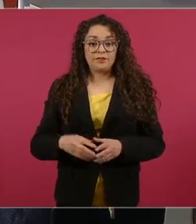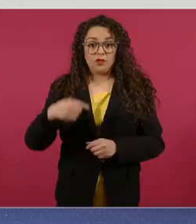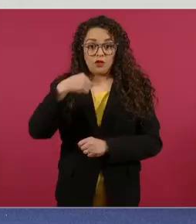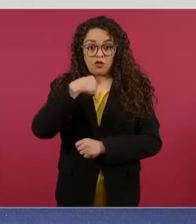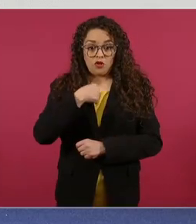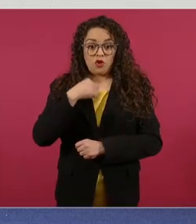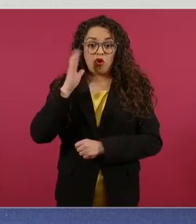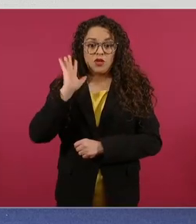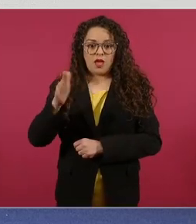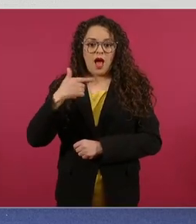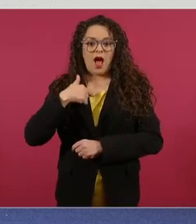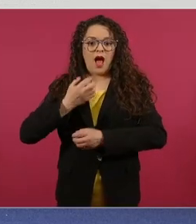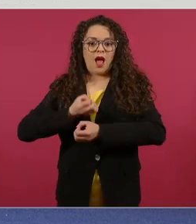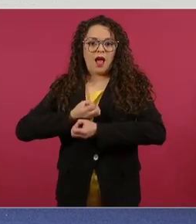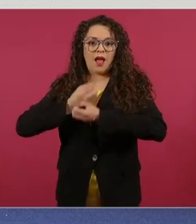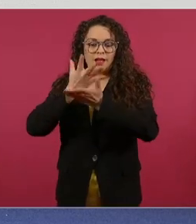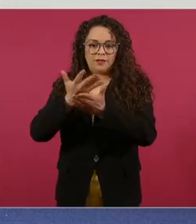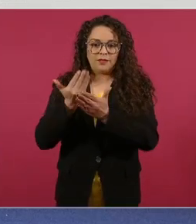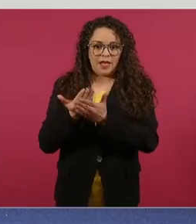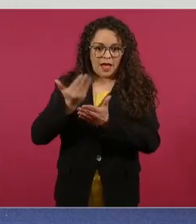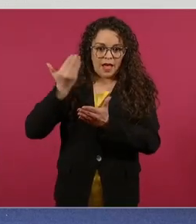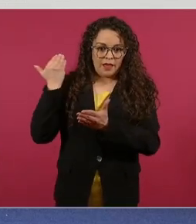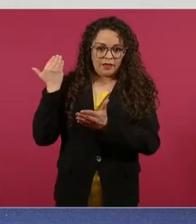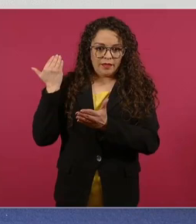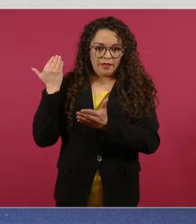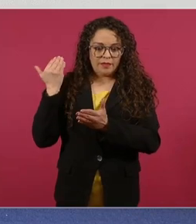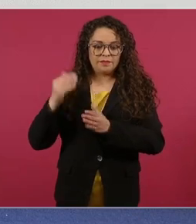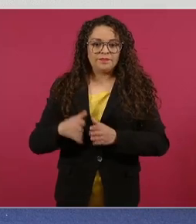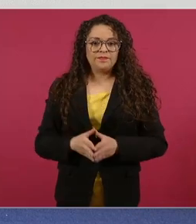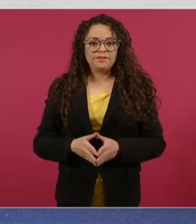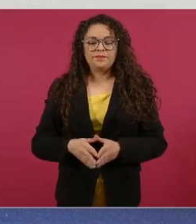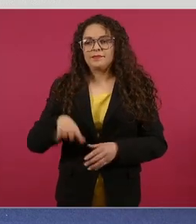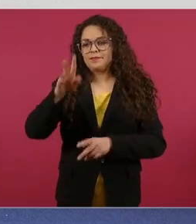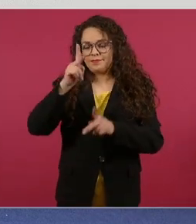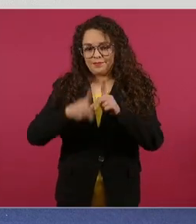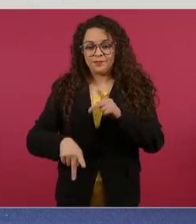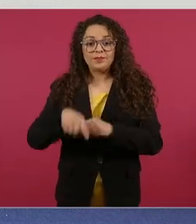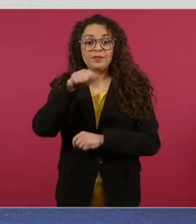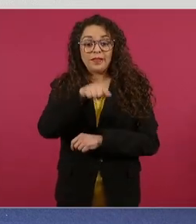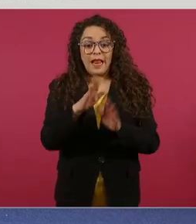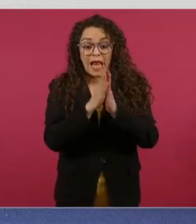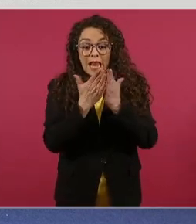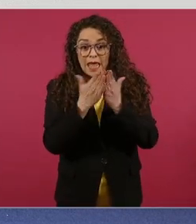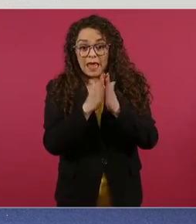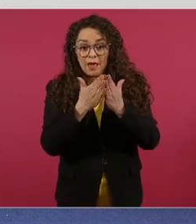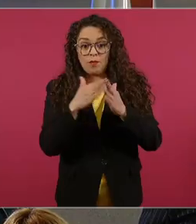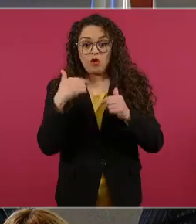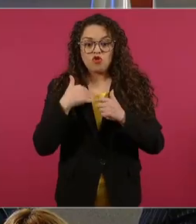como ya lo expresé, no descarto. Este libro lo entregué el día 2